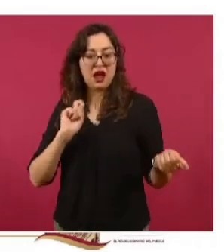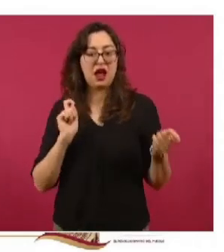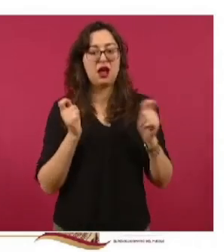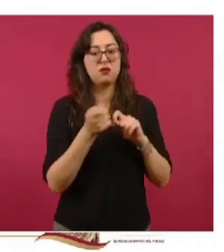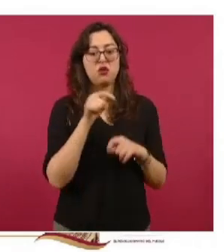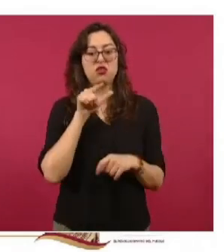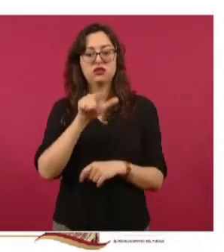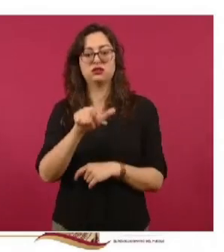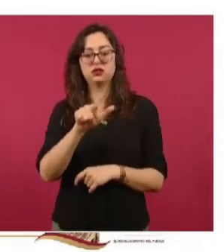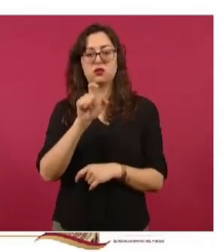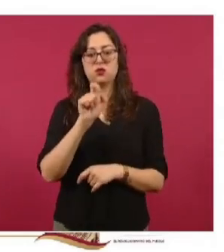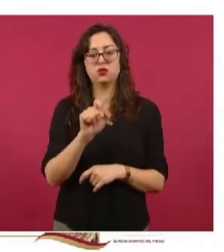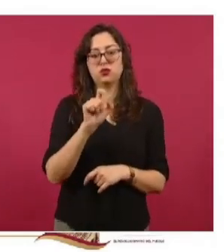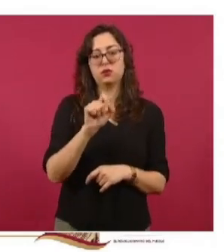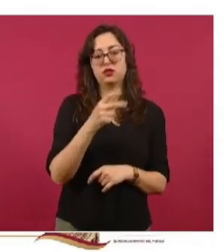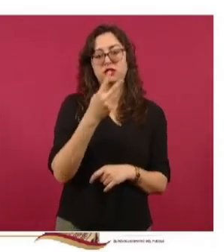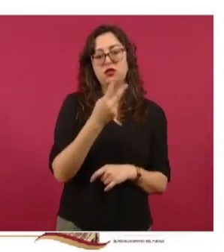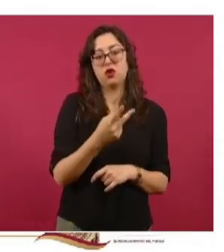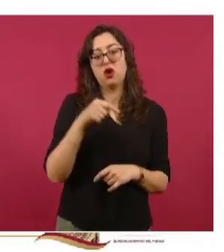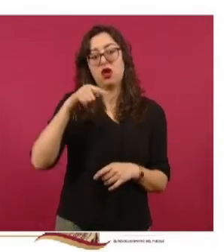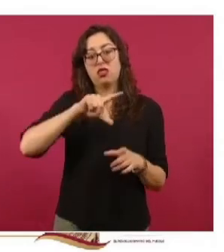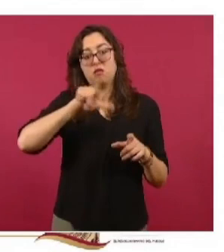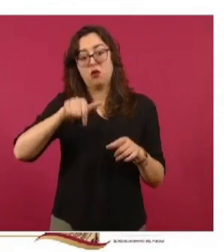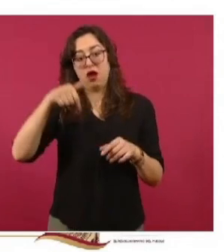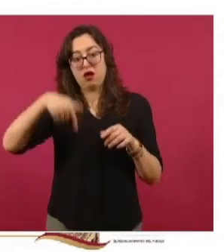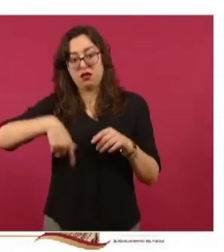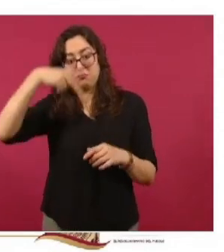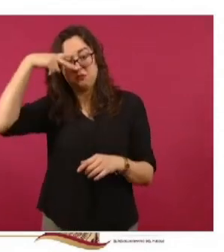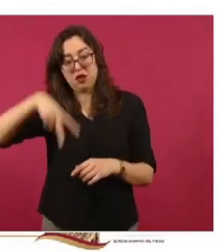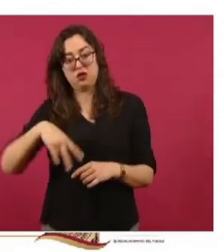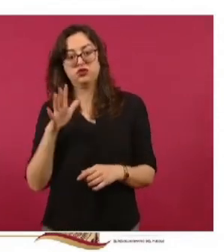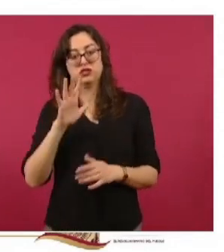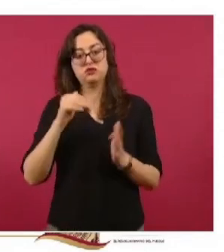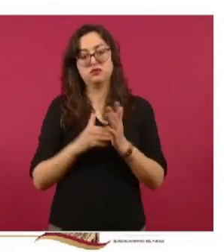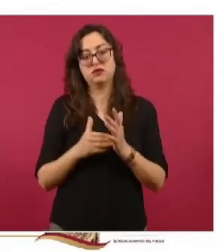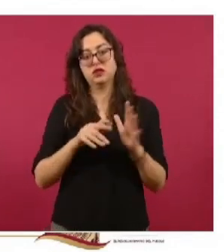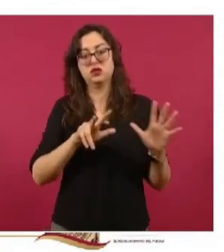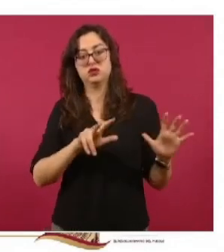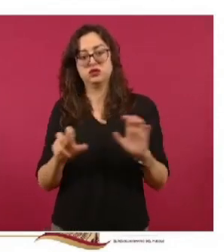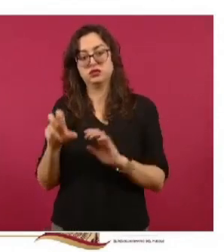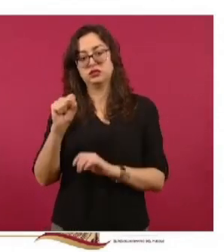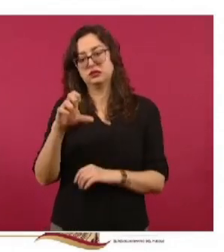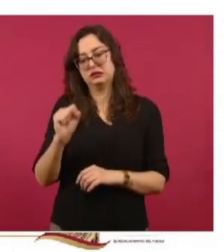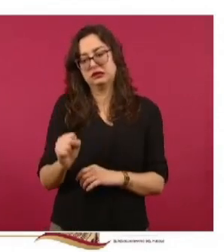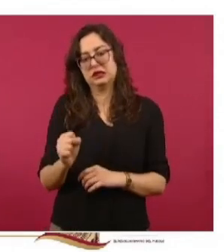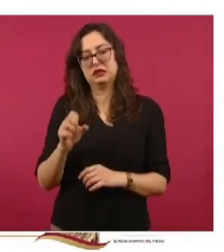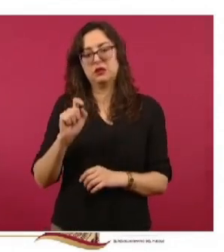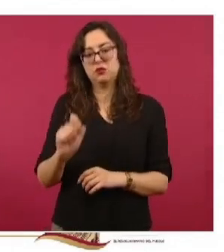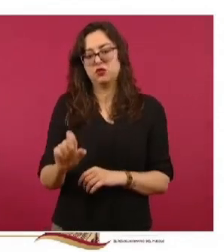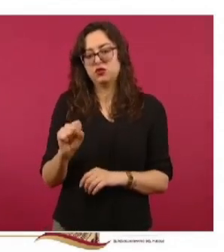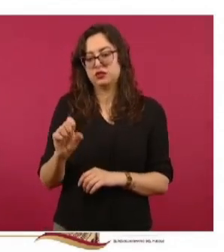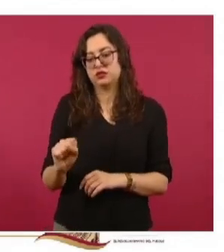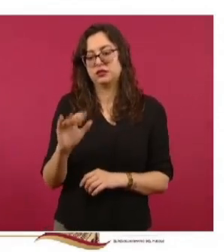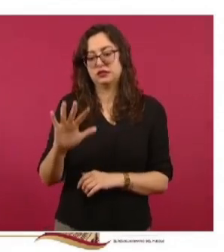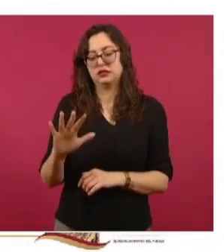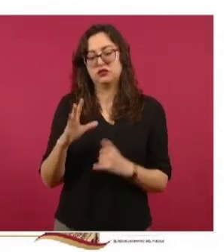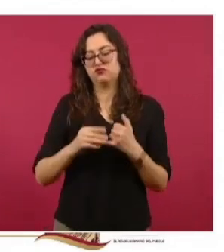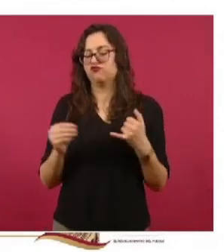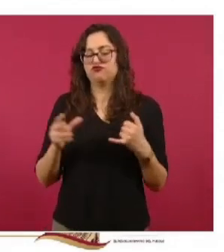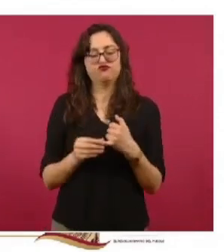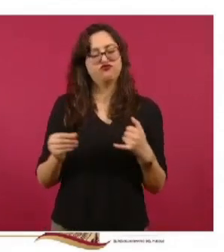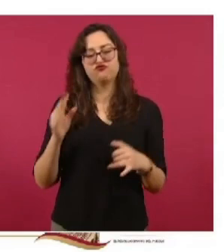que vienen llegando acá a México 5 mil 860 pesos con 65 centavos.